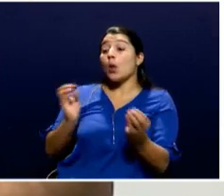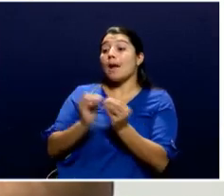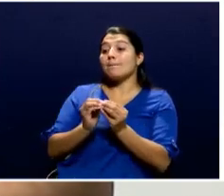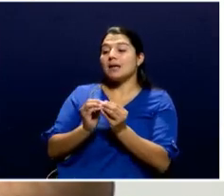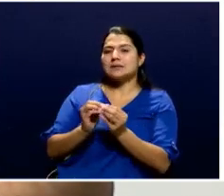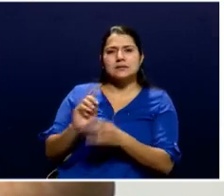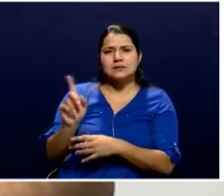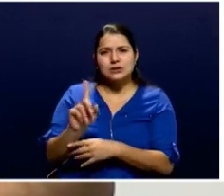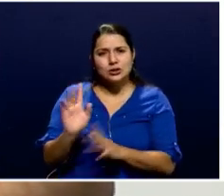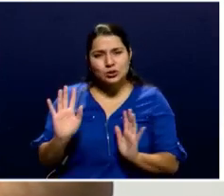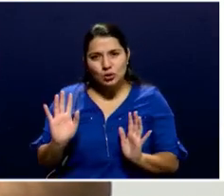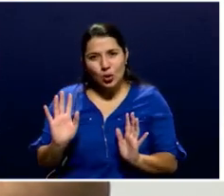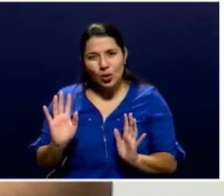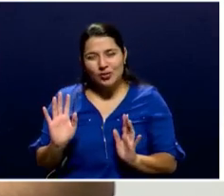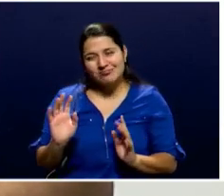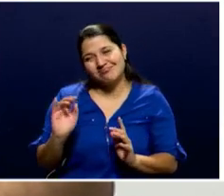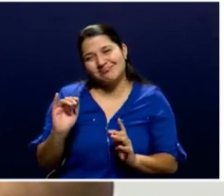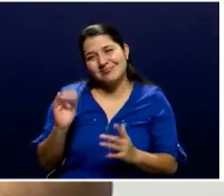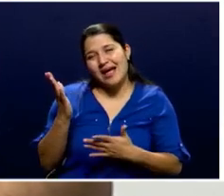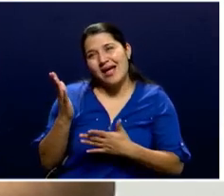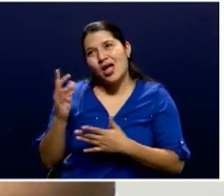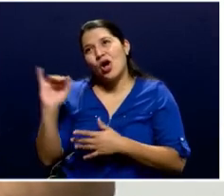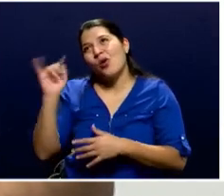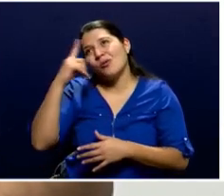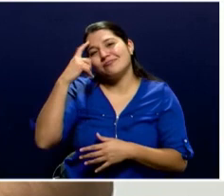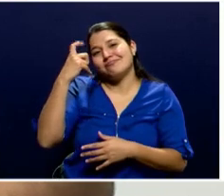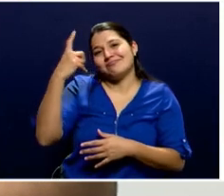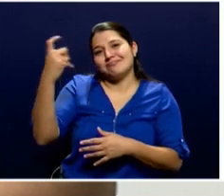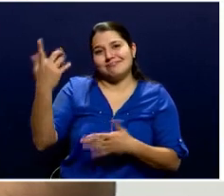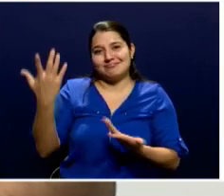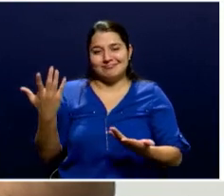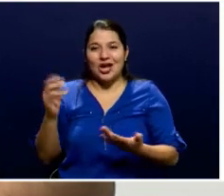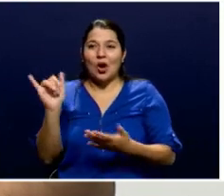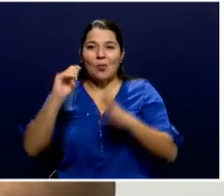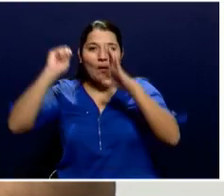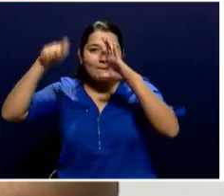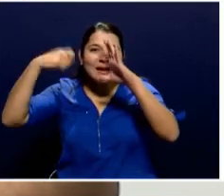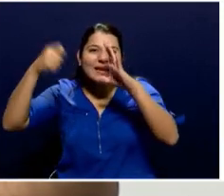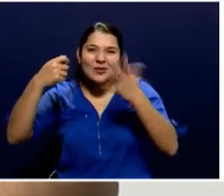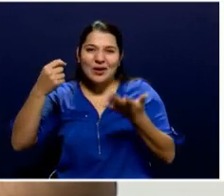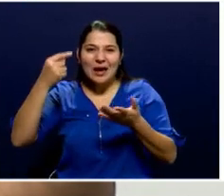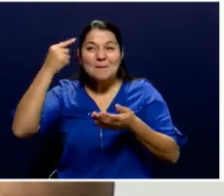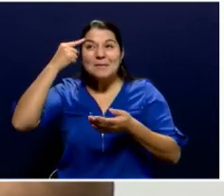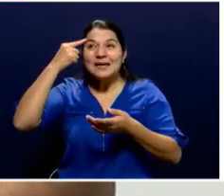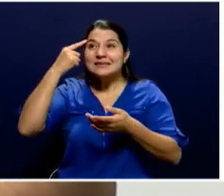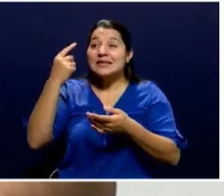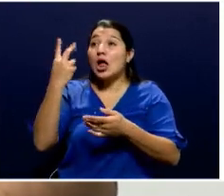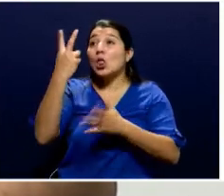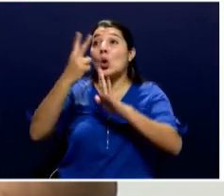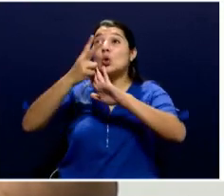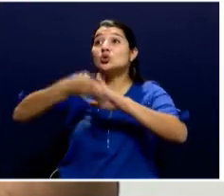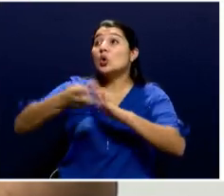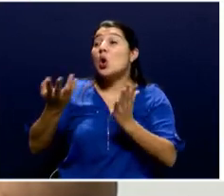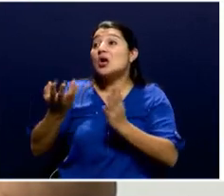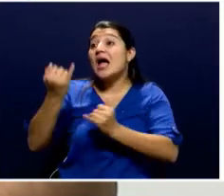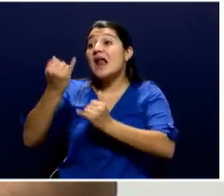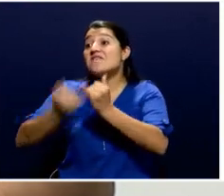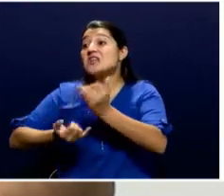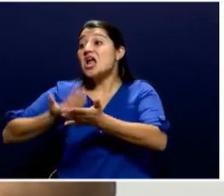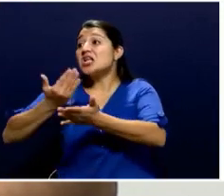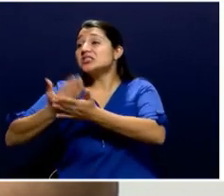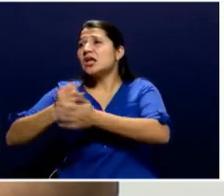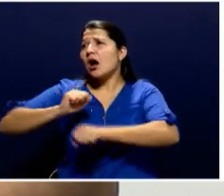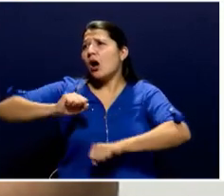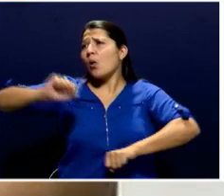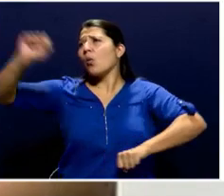es un efecto muy Hollywood. La mayoría de las películas tienen que acabarse en 2 horas y al final de las 2 horas llega el superhéroe con la vacuna, con